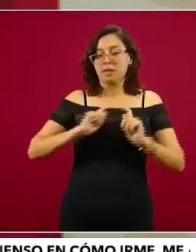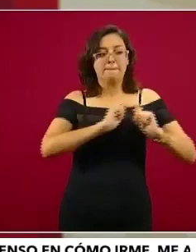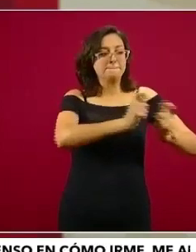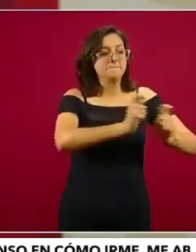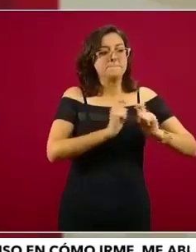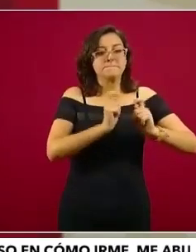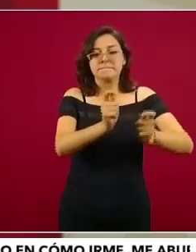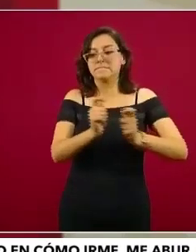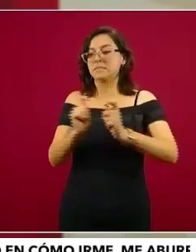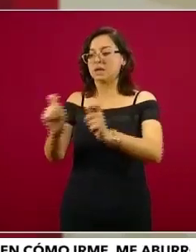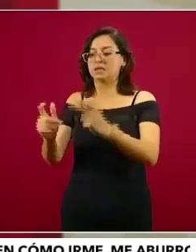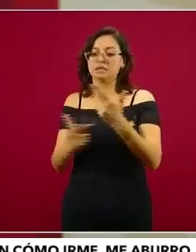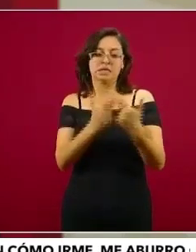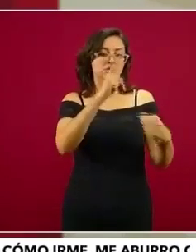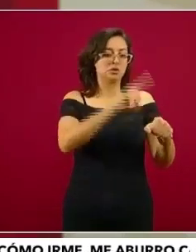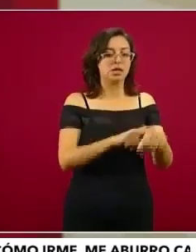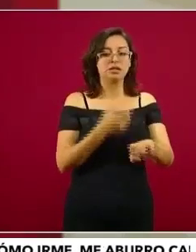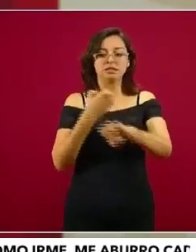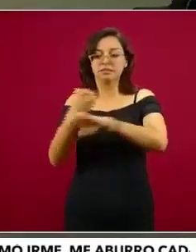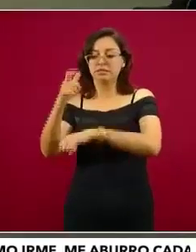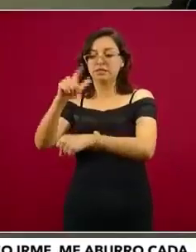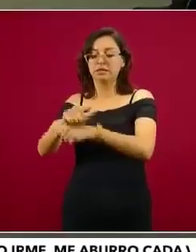las nacionales y las locales.